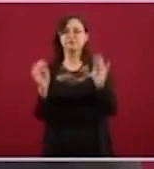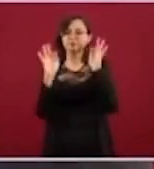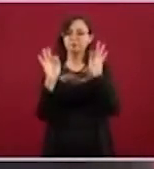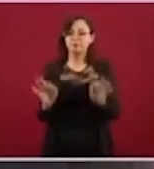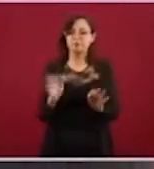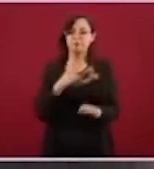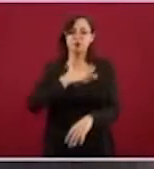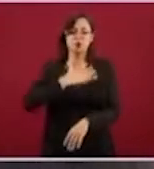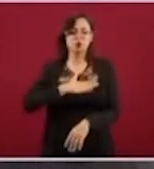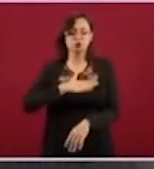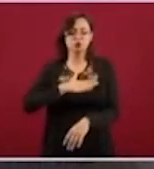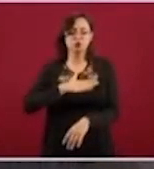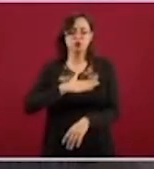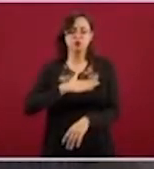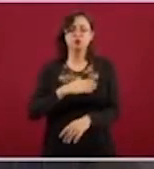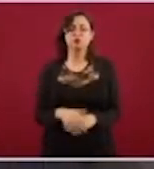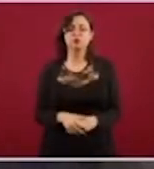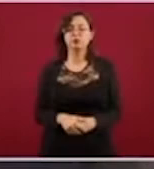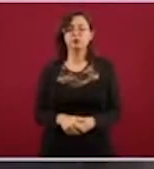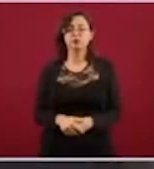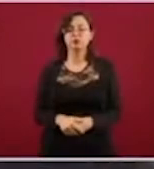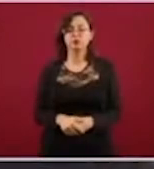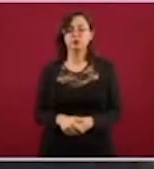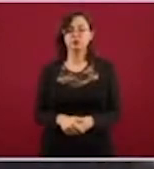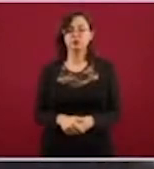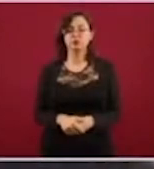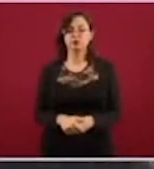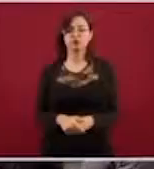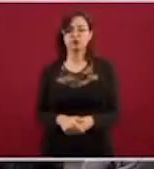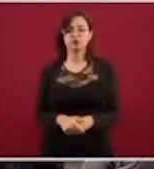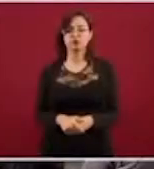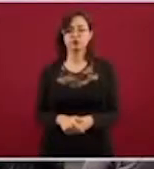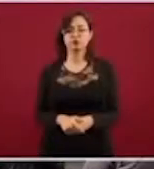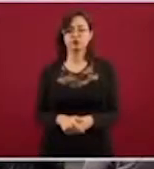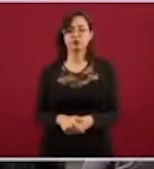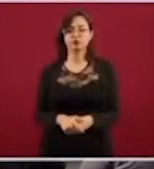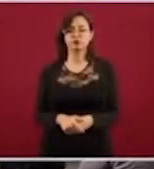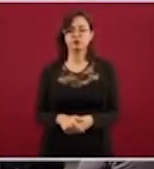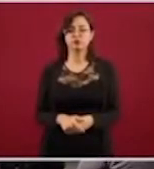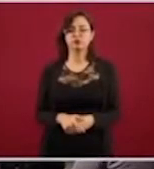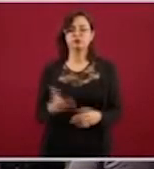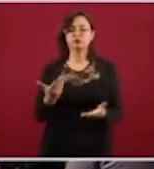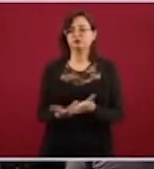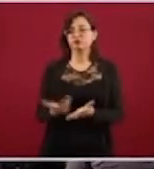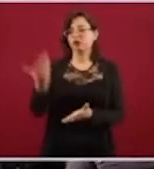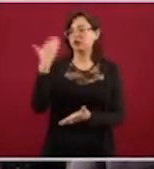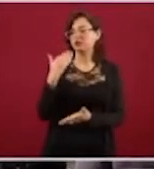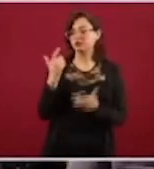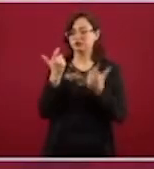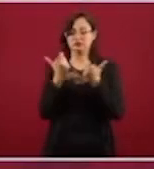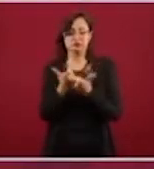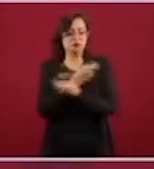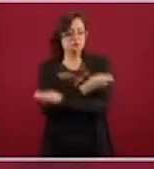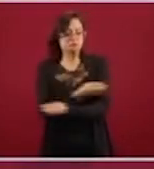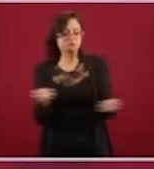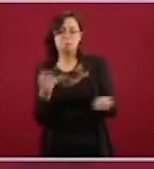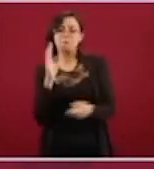con justicia. Antes había una muy mala distribución del ingreso.